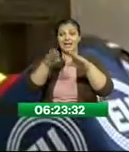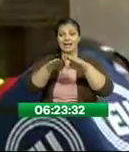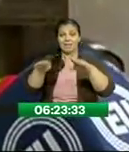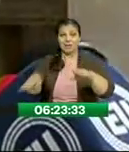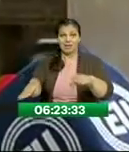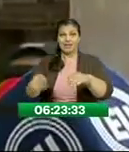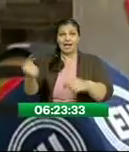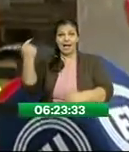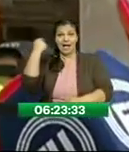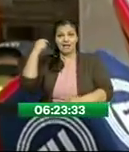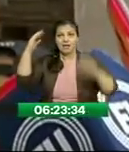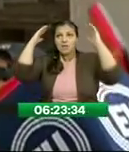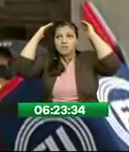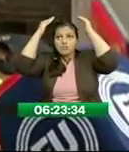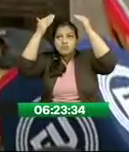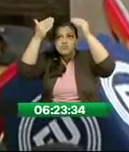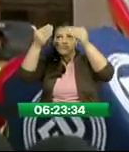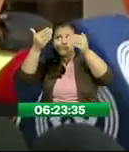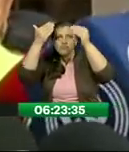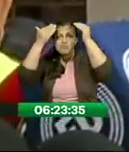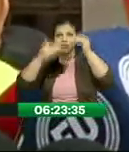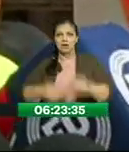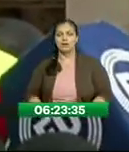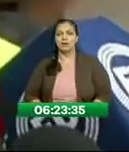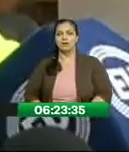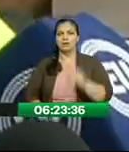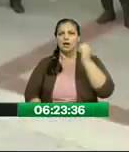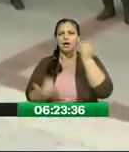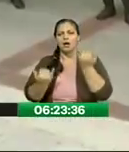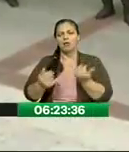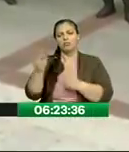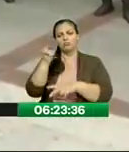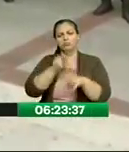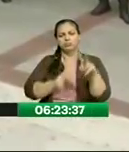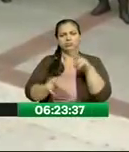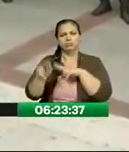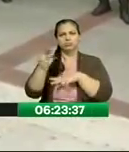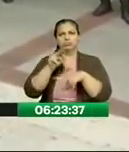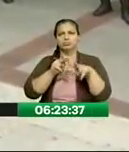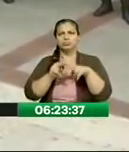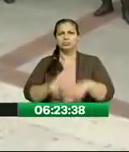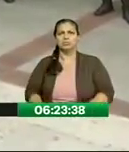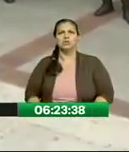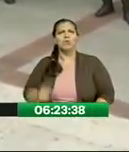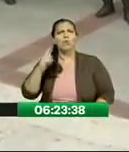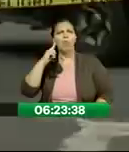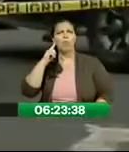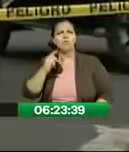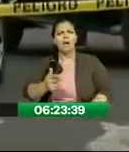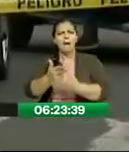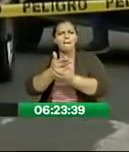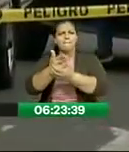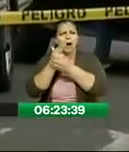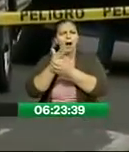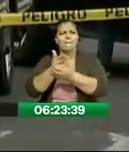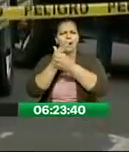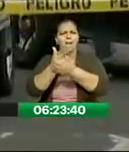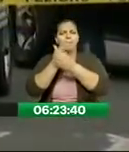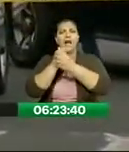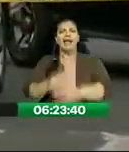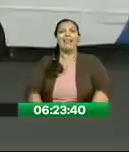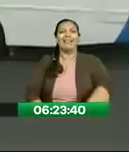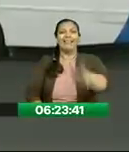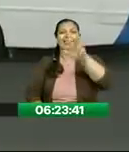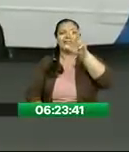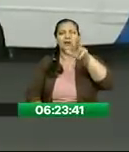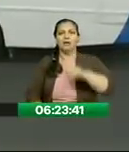Ya estamos nosotros tratando de declarar este acto violento. Los tiros se escucharon hasta en la escuela que está en esta esquina. El conductor